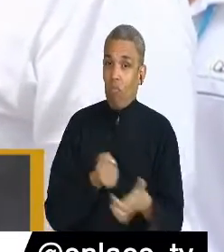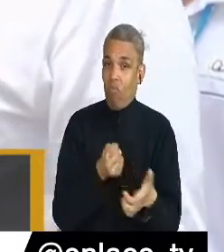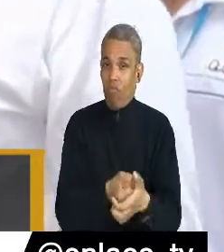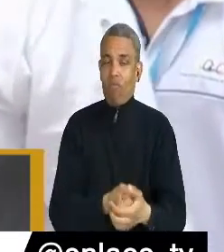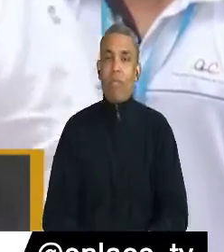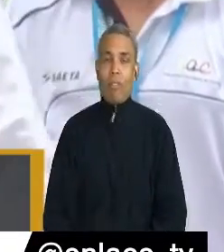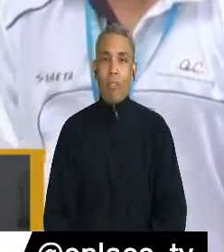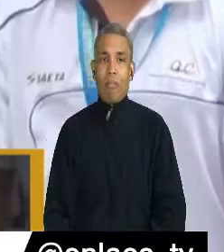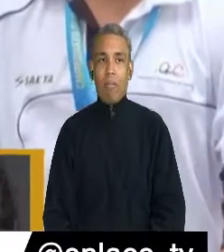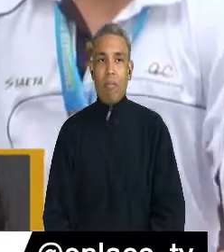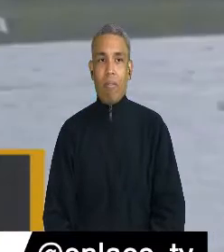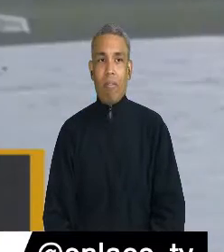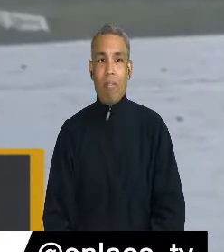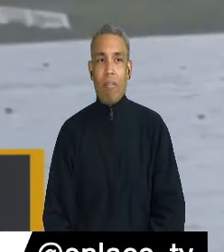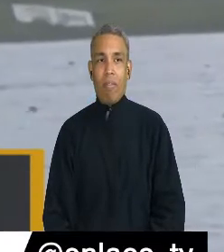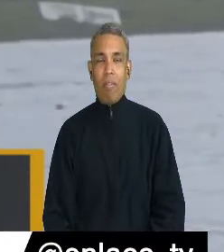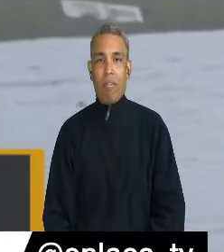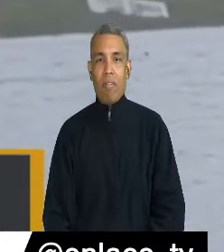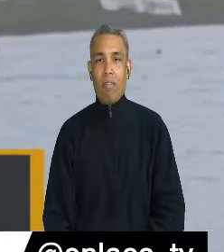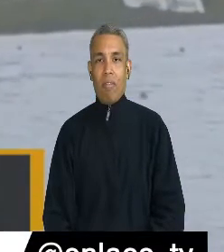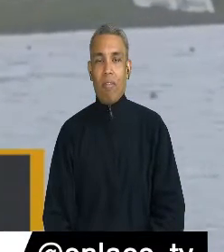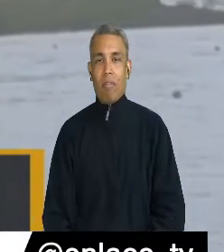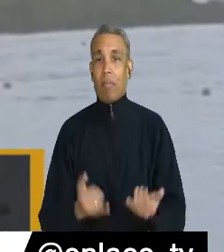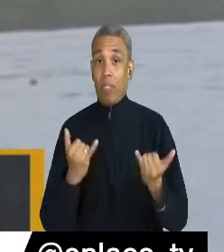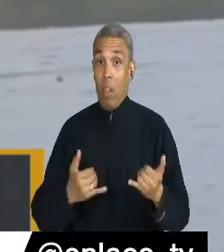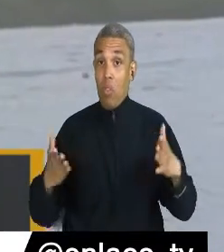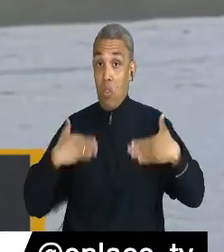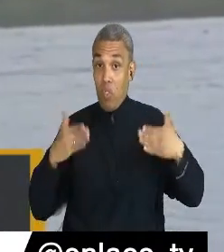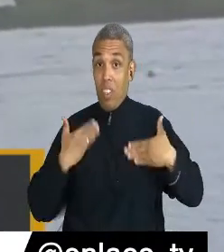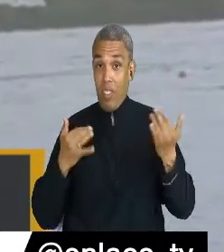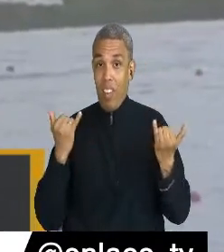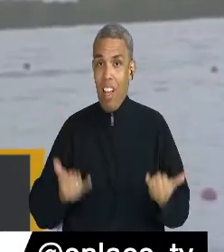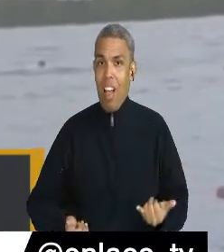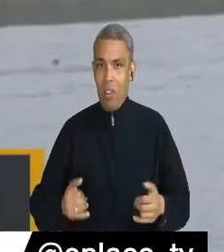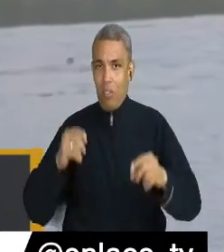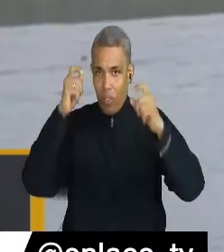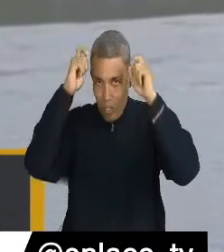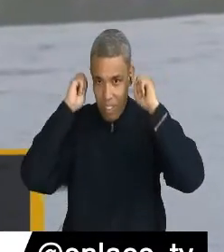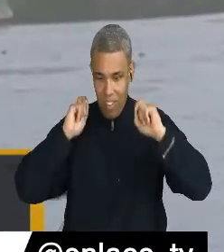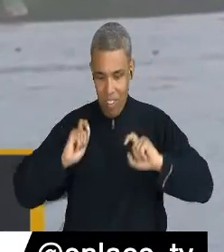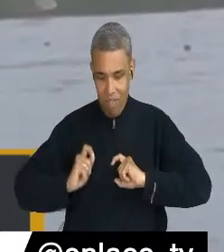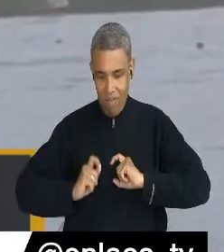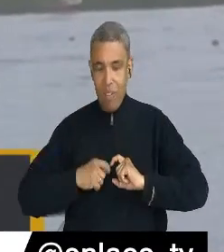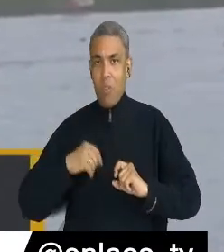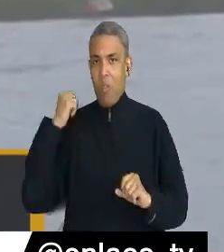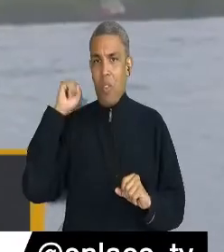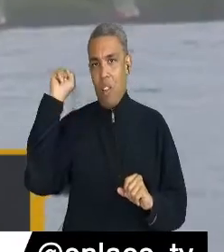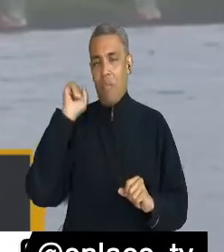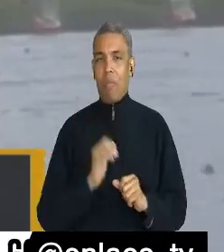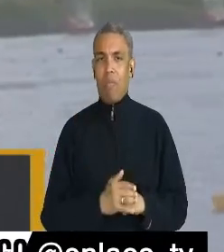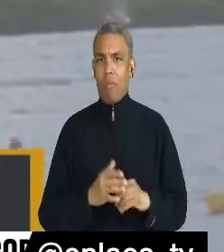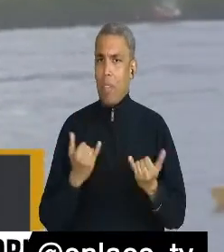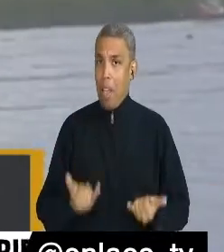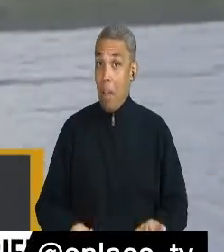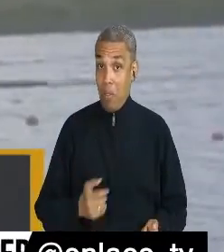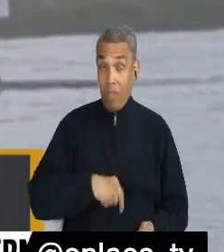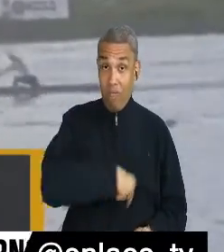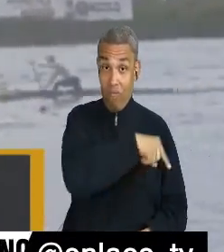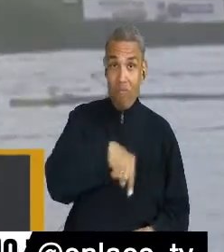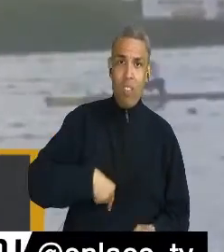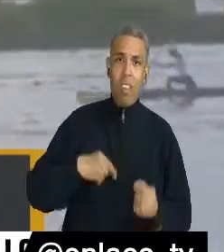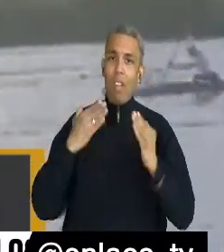esta es entonces la alegría para barrancabermeja profe en este aniversario sí muy contentos y bueno acá entre todos feliz